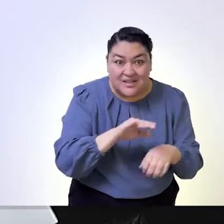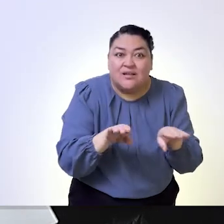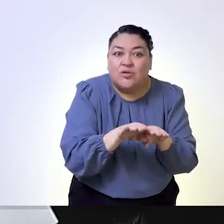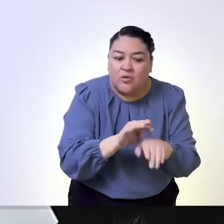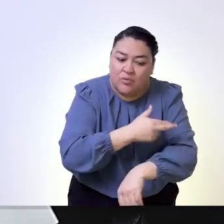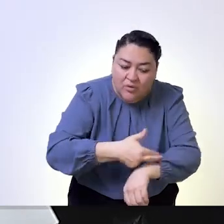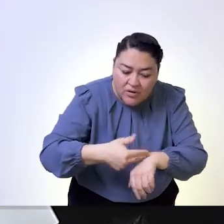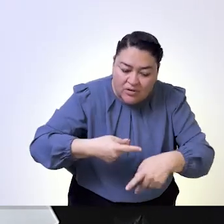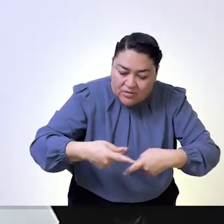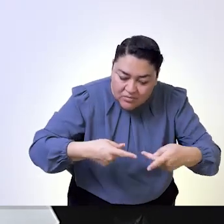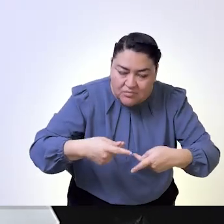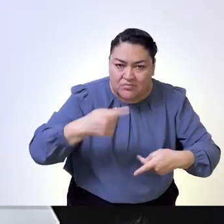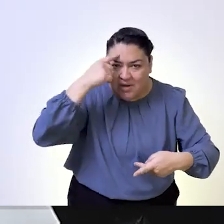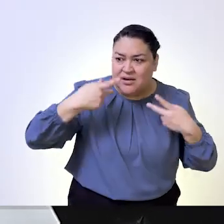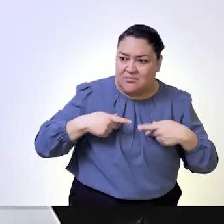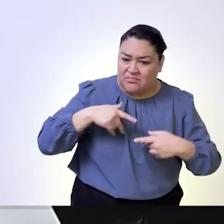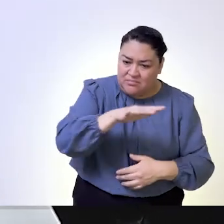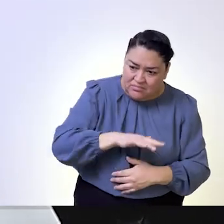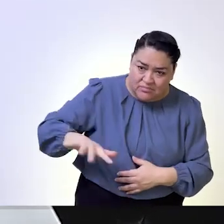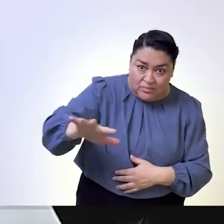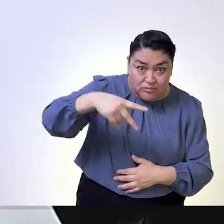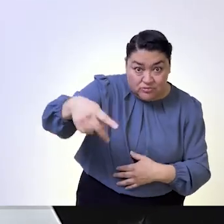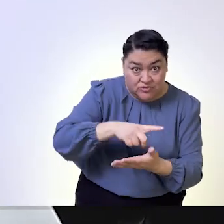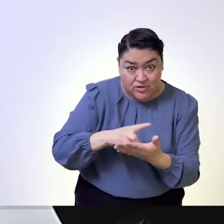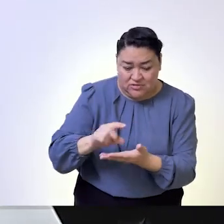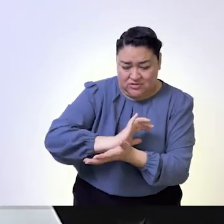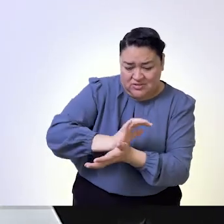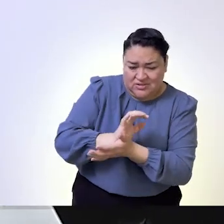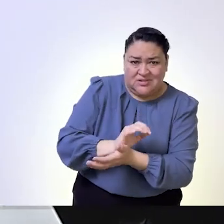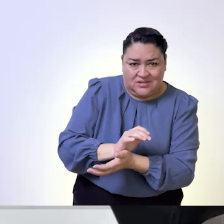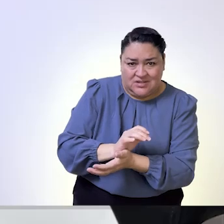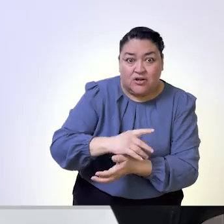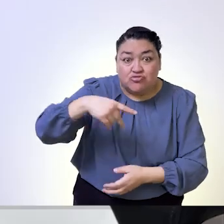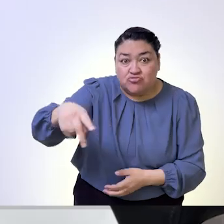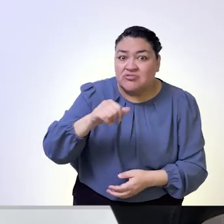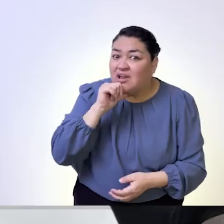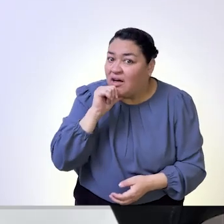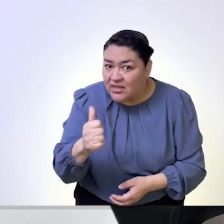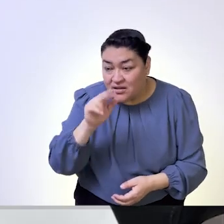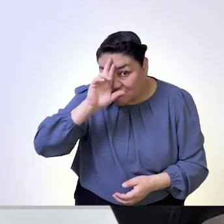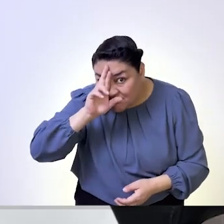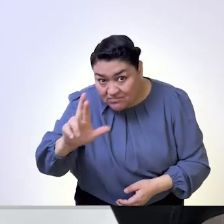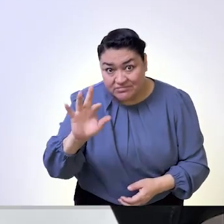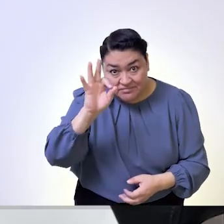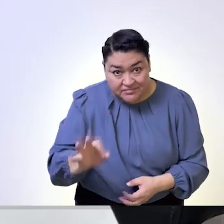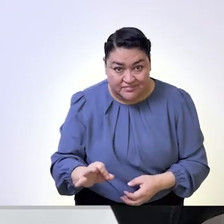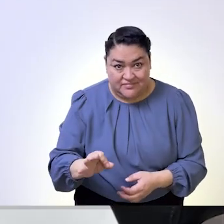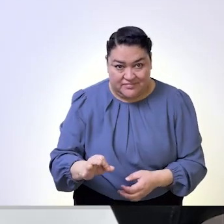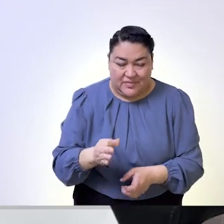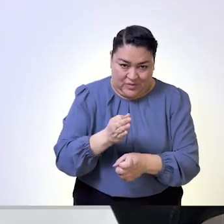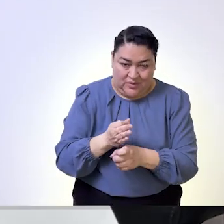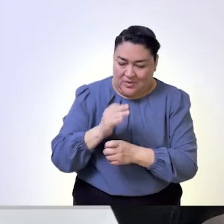es cómo vamos construyendo este derecho antidiscriminatorio de estas diferentes fuentes que comentábamos, tanto